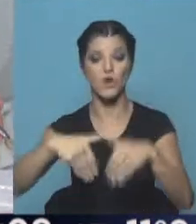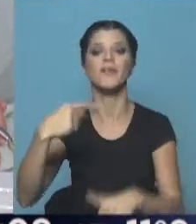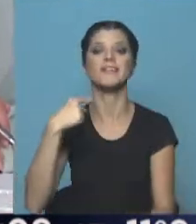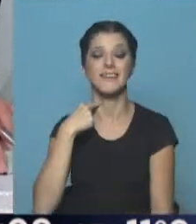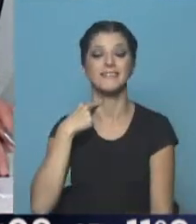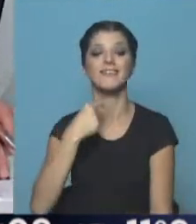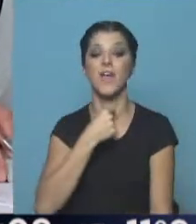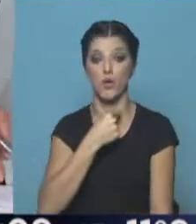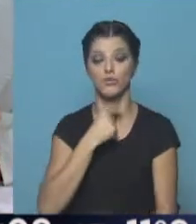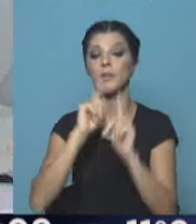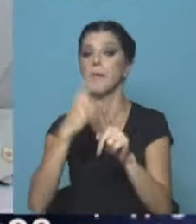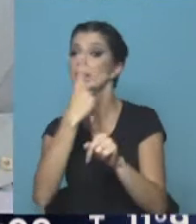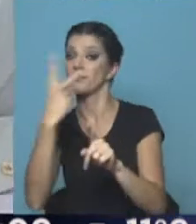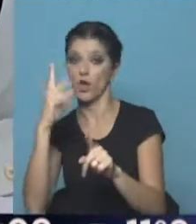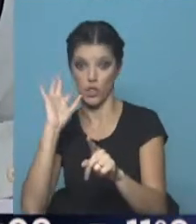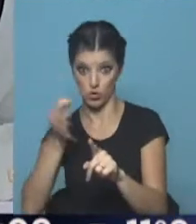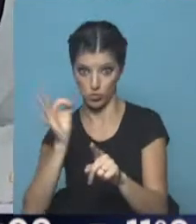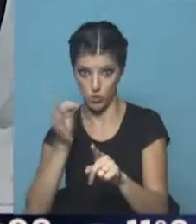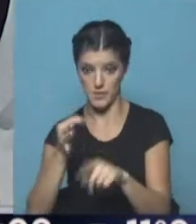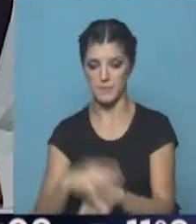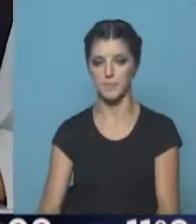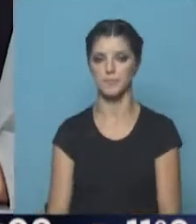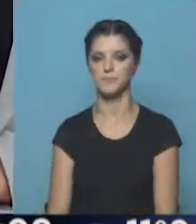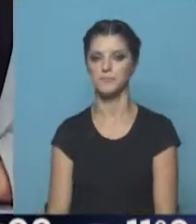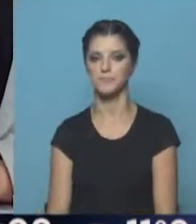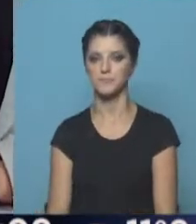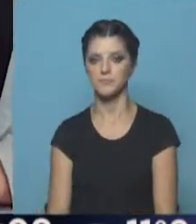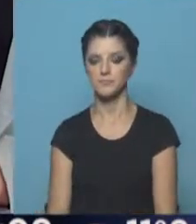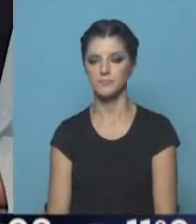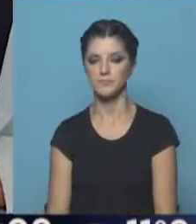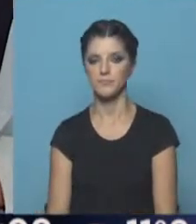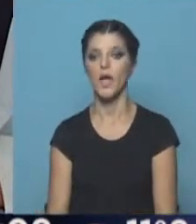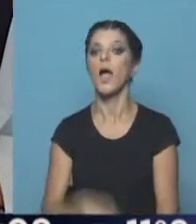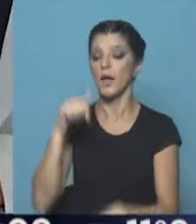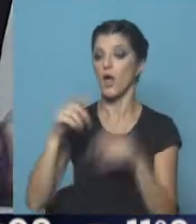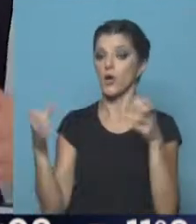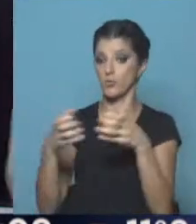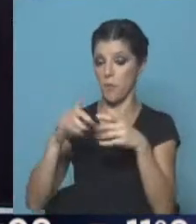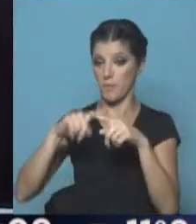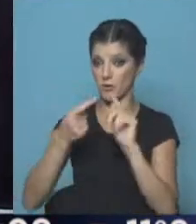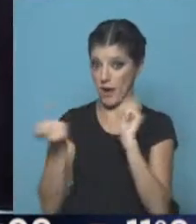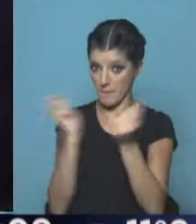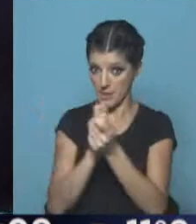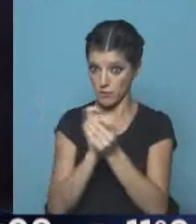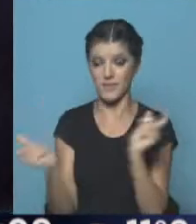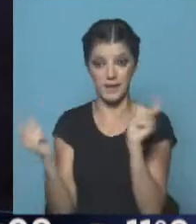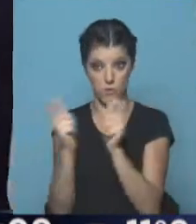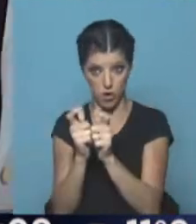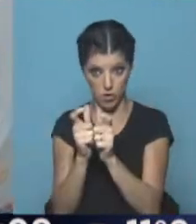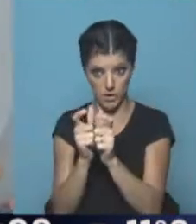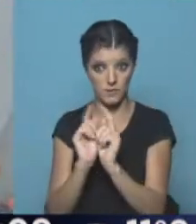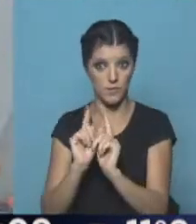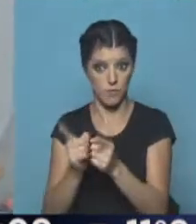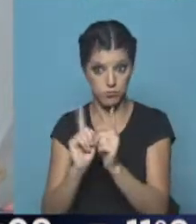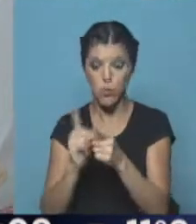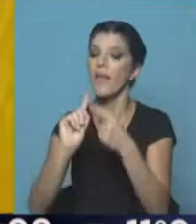del 22 de octubre. En ese sentido, sigue todavía una reunión cumbre de Cambiemos. Exactamente, esto tiene lugar en Olivos y allí está nuestro móvil con